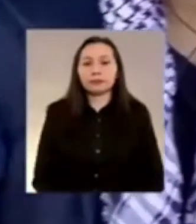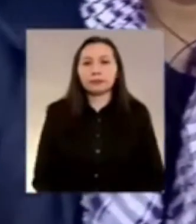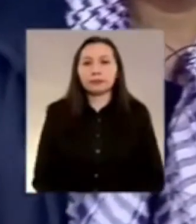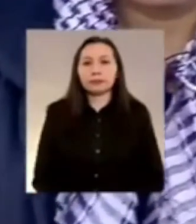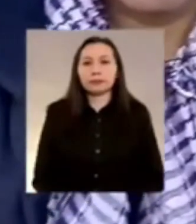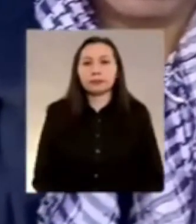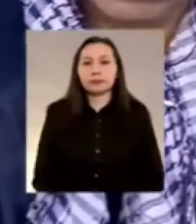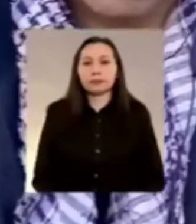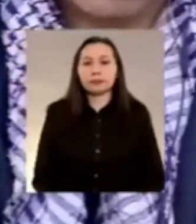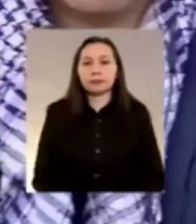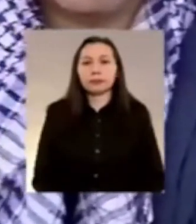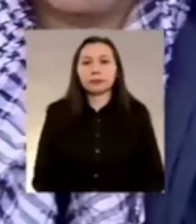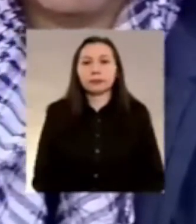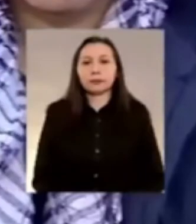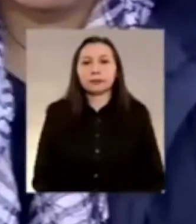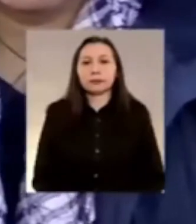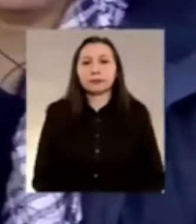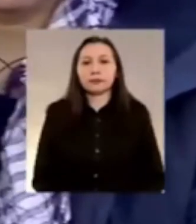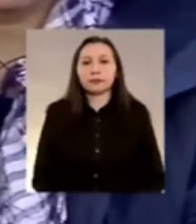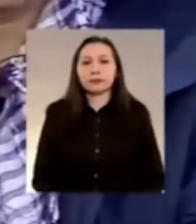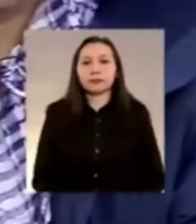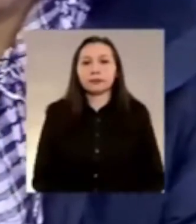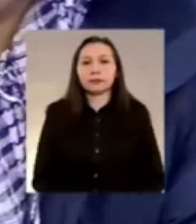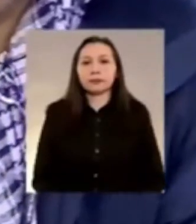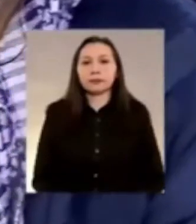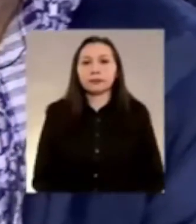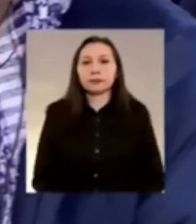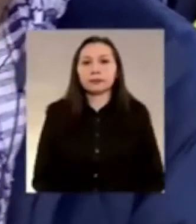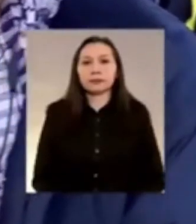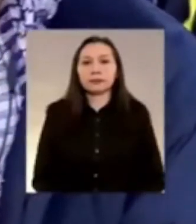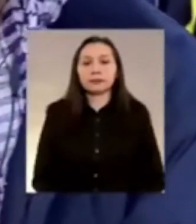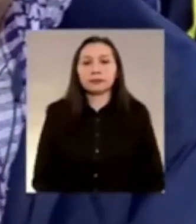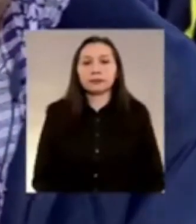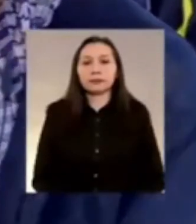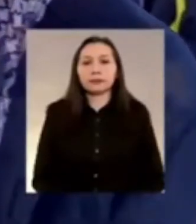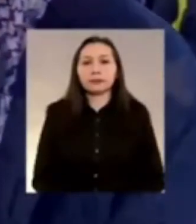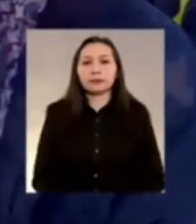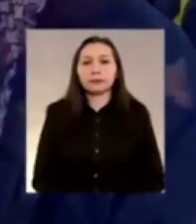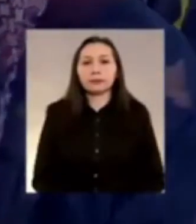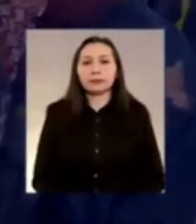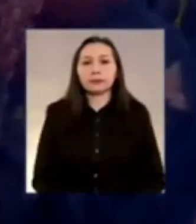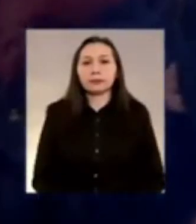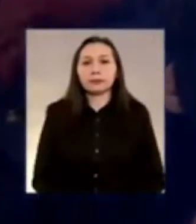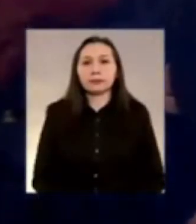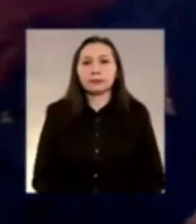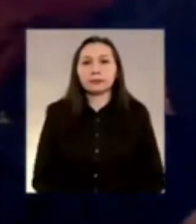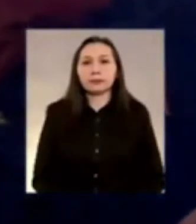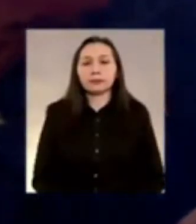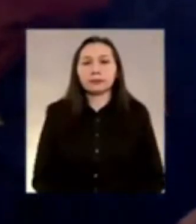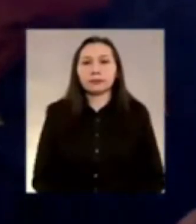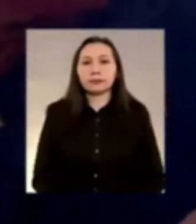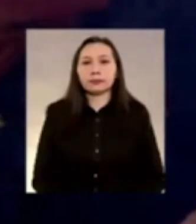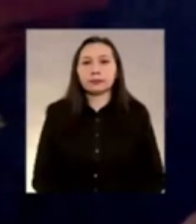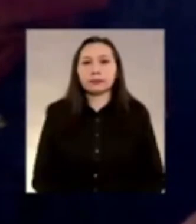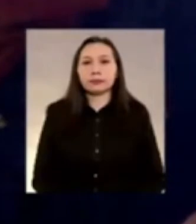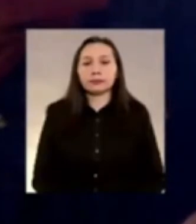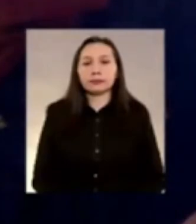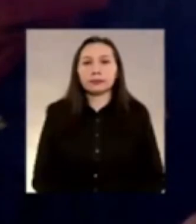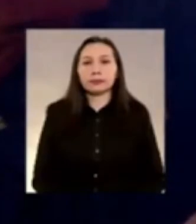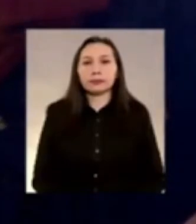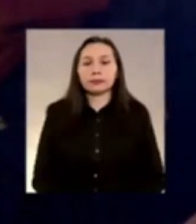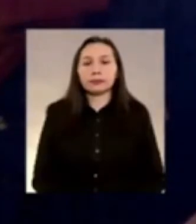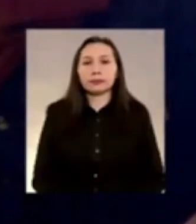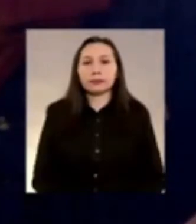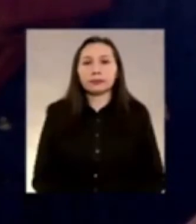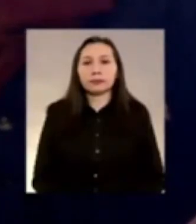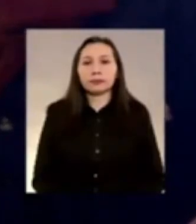Es un momento de silencio que se emite desde ahí, desde el Palacio de la Moneda, donde se lleva a cabo este homenaje a